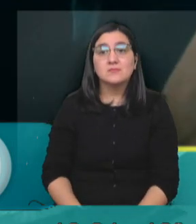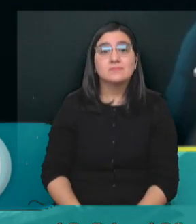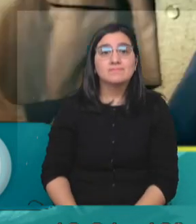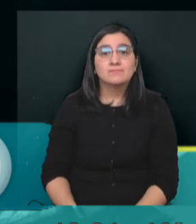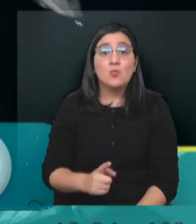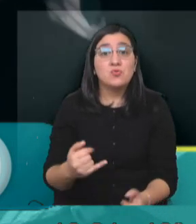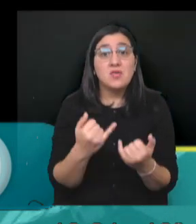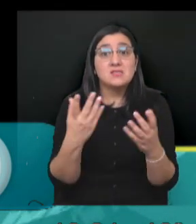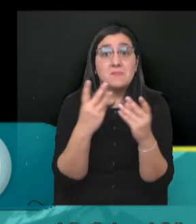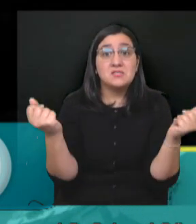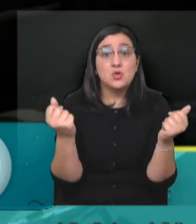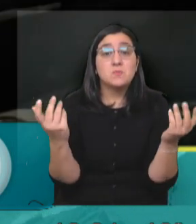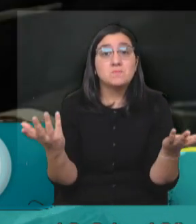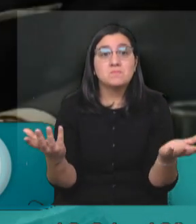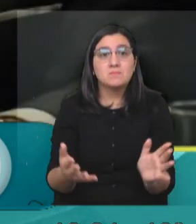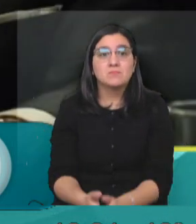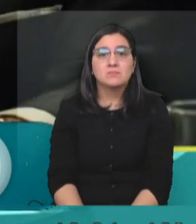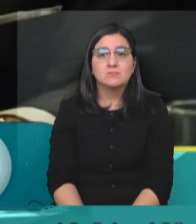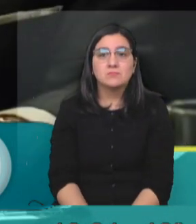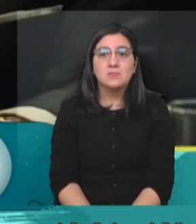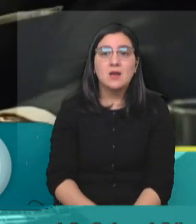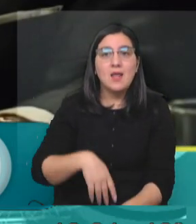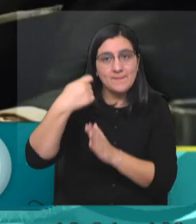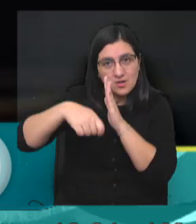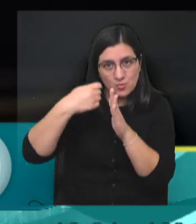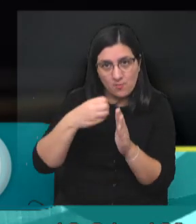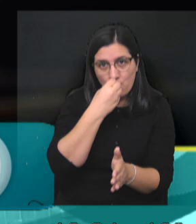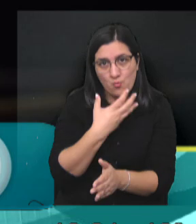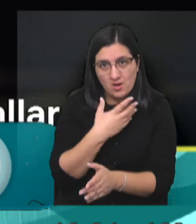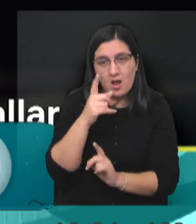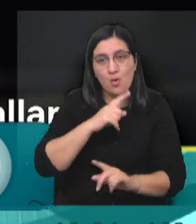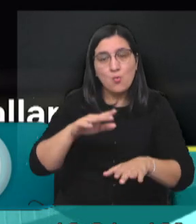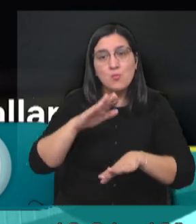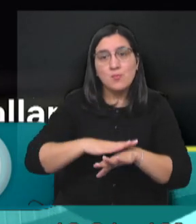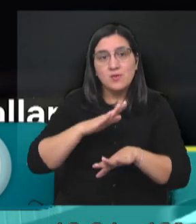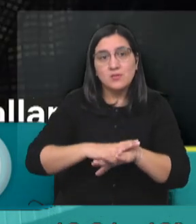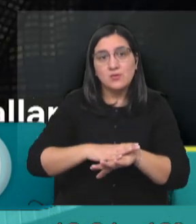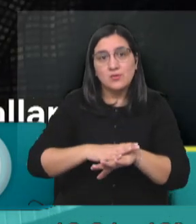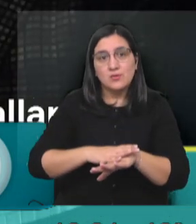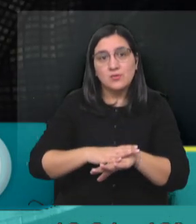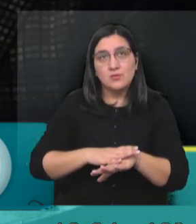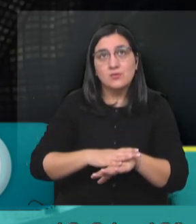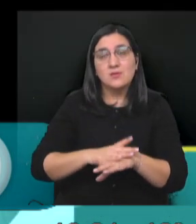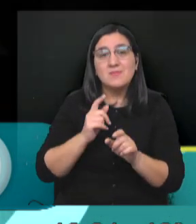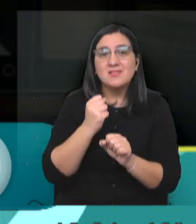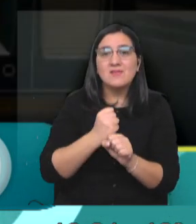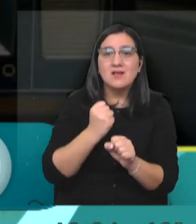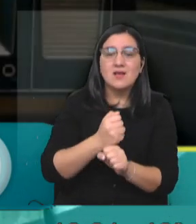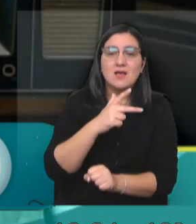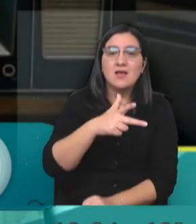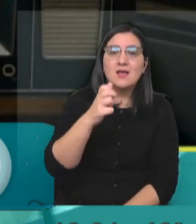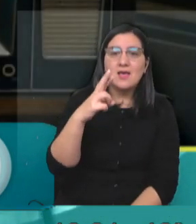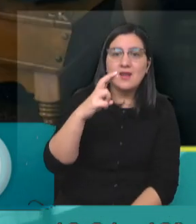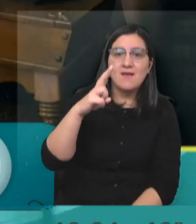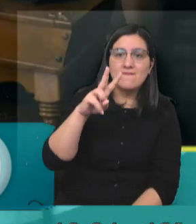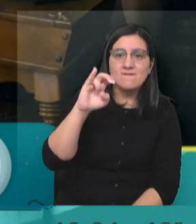Bueno, todo es posible. La película es muy buena, tiene algunos momentos. Está Harvey Keitel también por ahí, que me olvidé de decir,